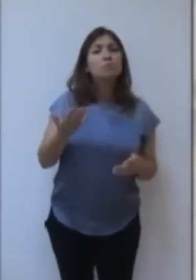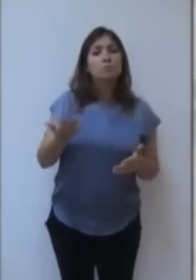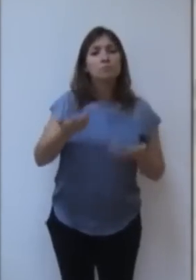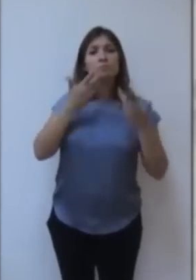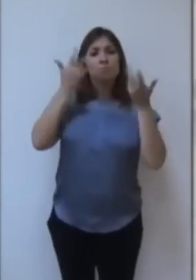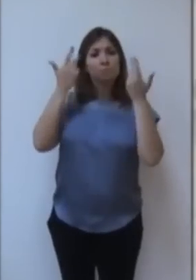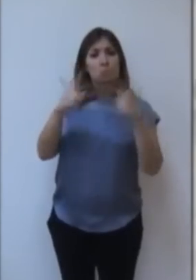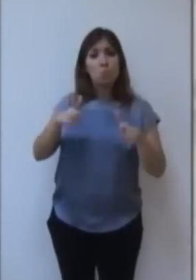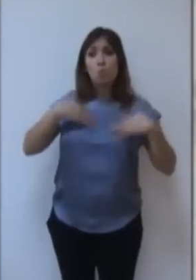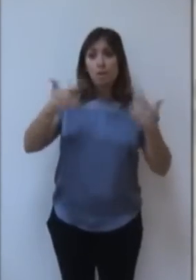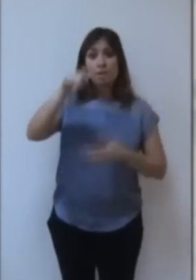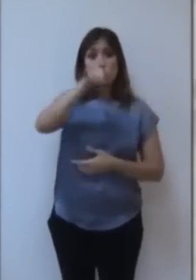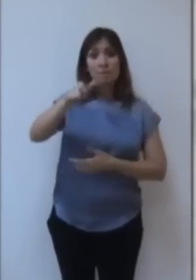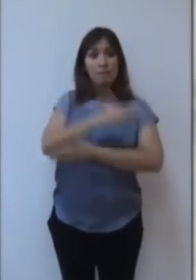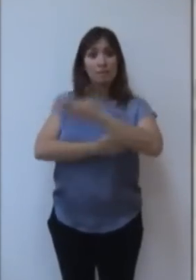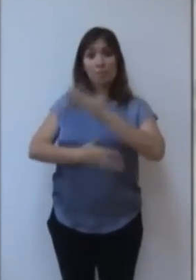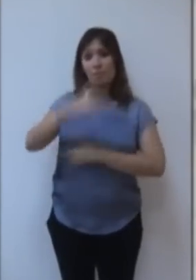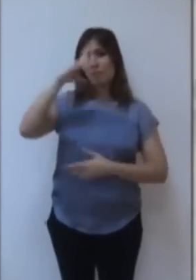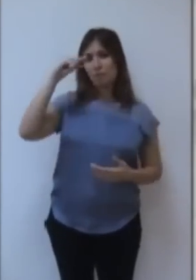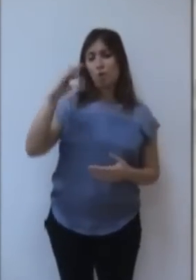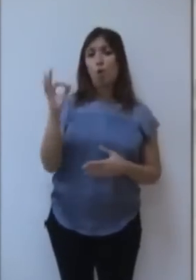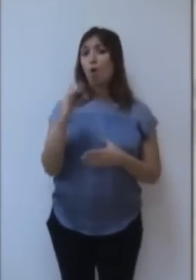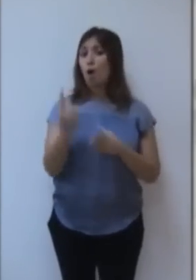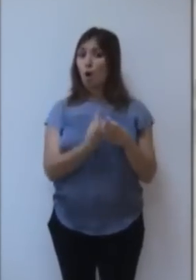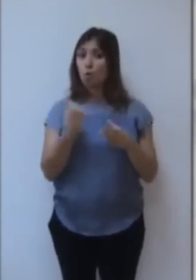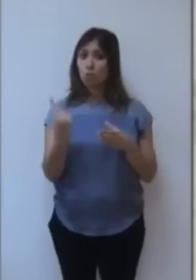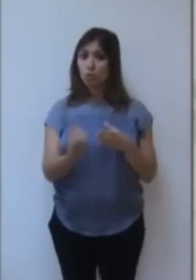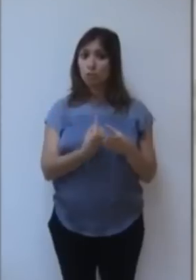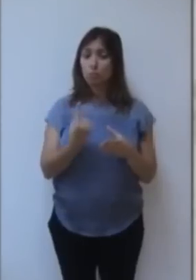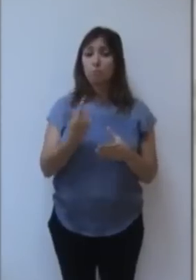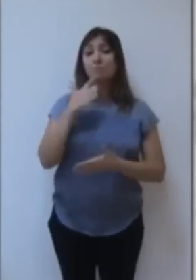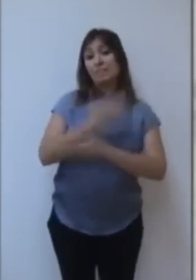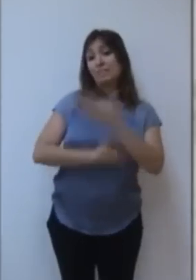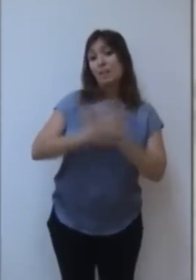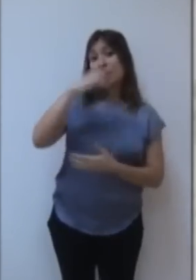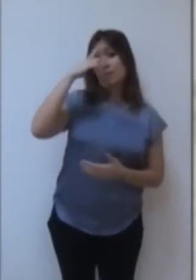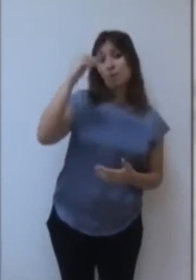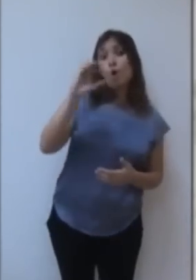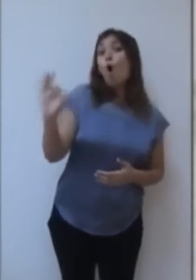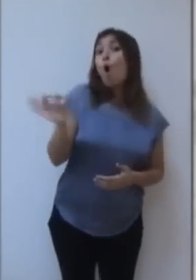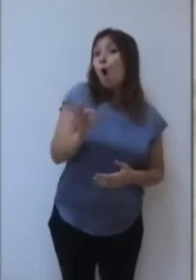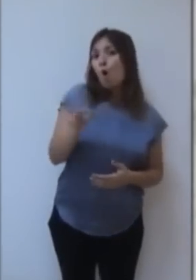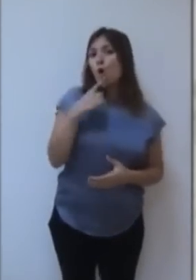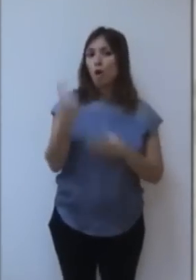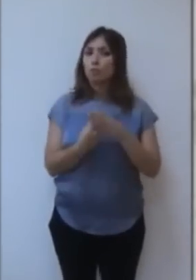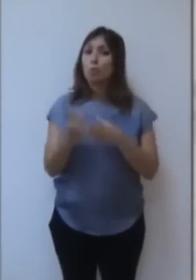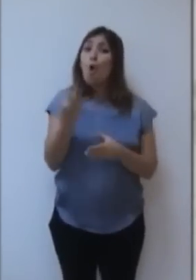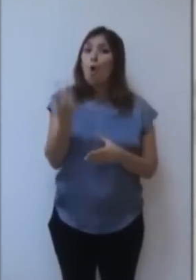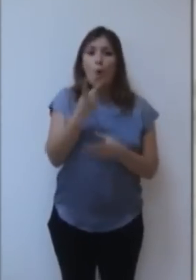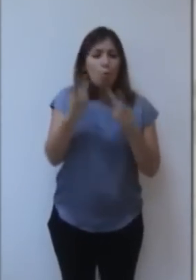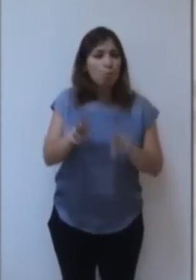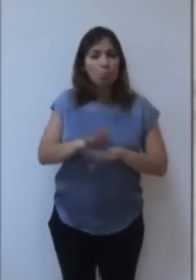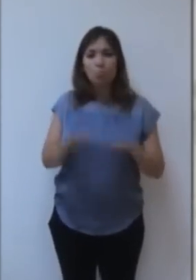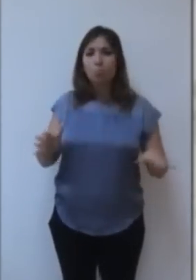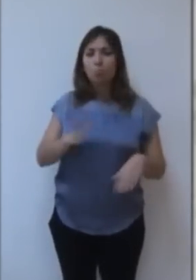que permite a cualquier persona con discapacidad intelectual y autismo, o discapacidad intelectual o solamente autismo, acceder pues, a